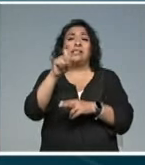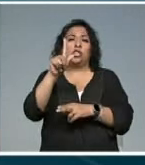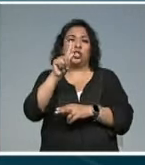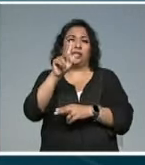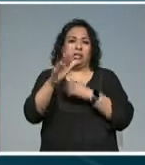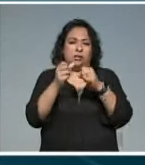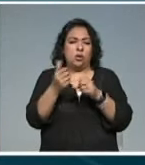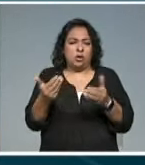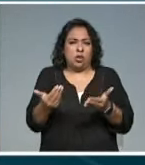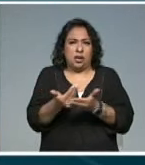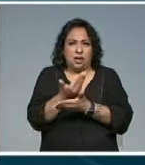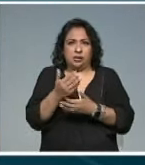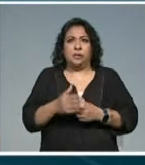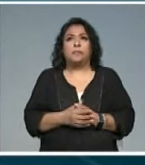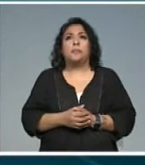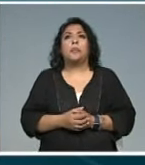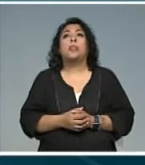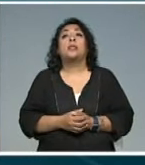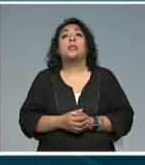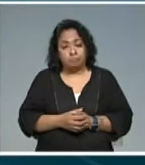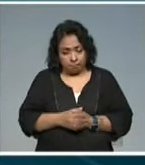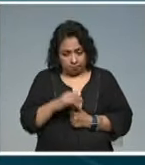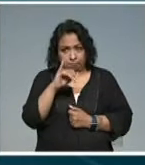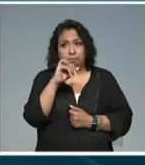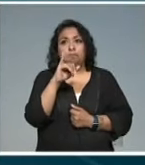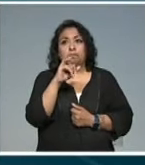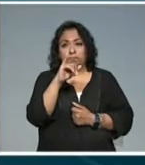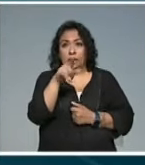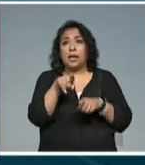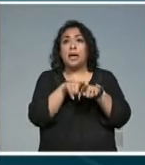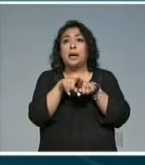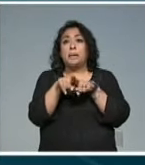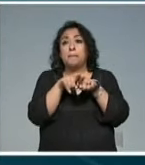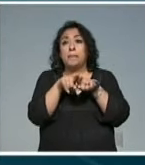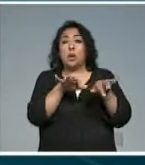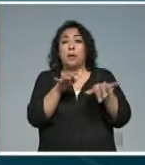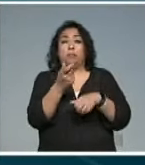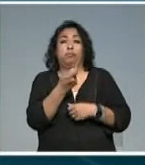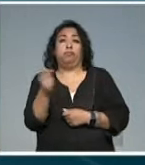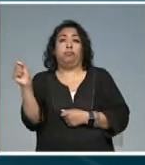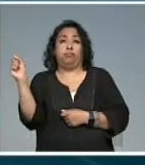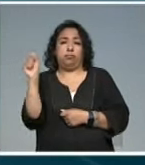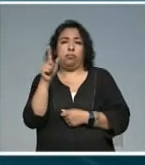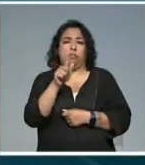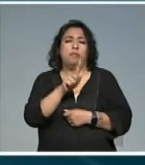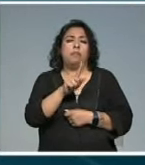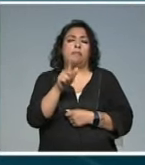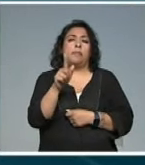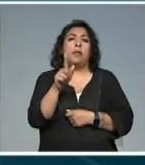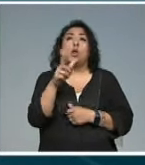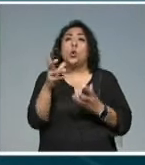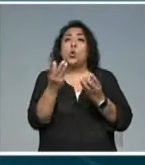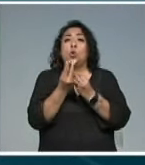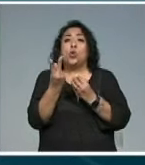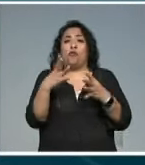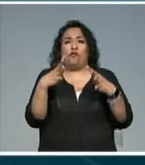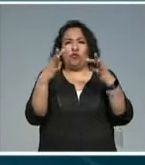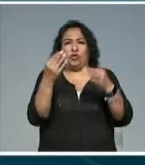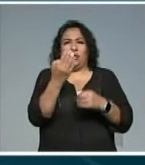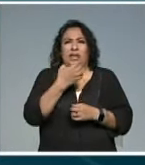175 años de su nacimiento, Rafa. Así es, hermano de un gran pianista también de Franz Xaver Schardenka. Juntos fundaron